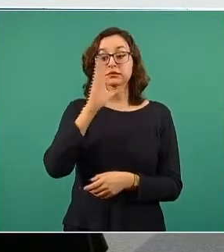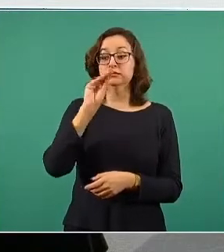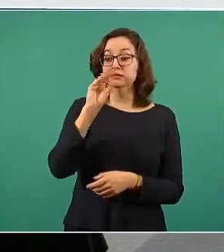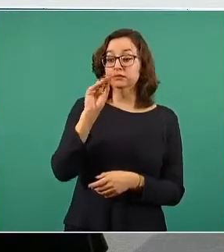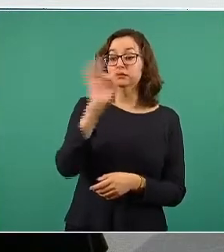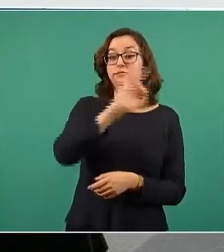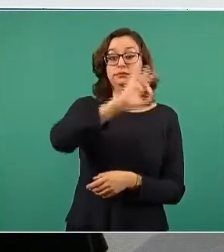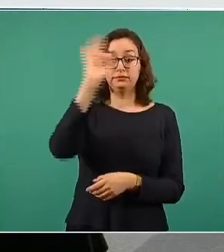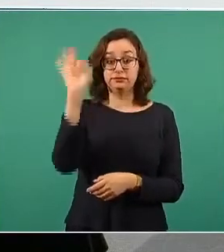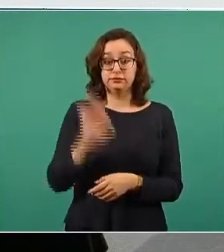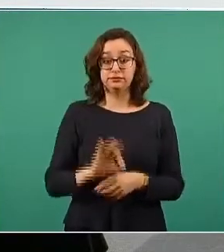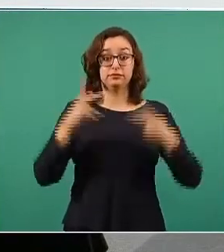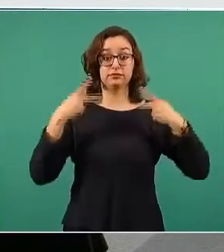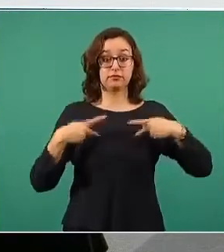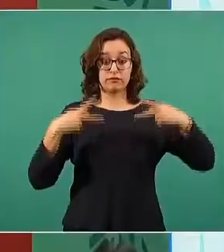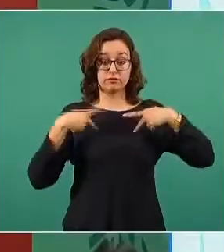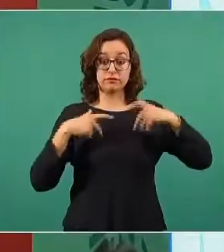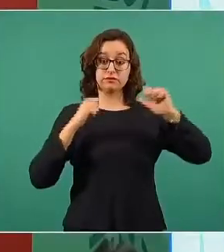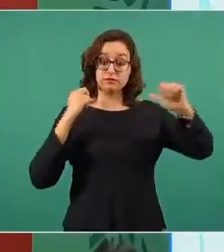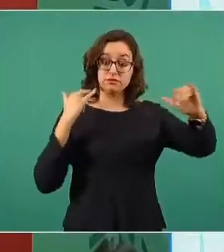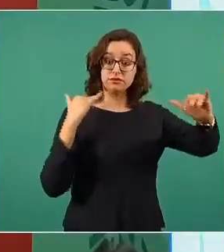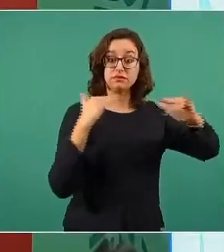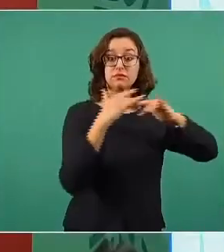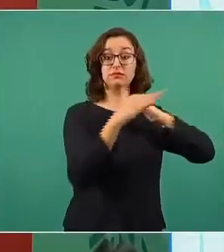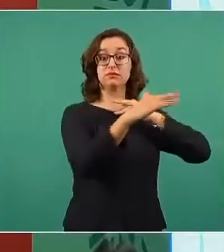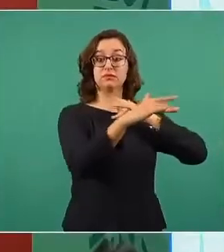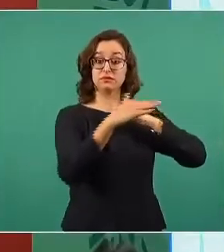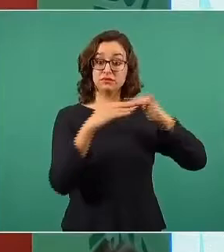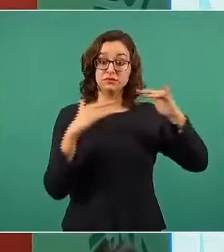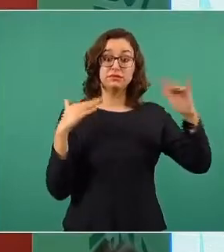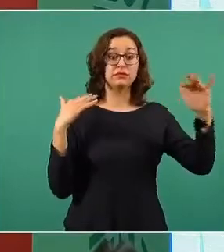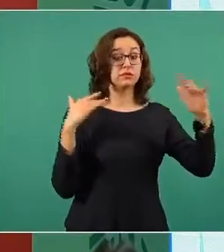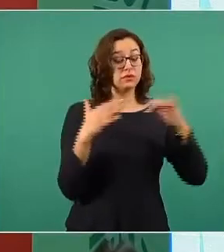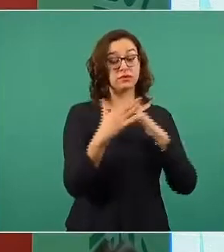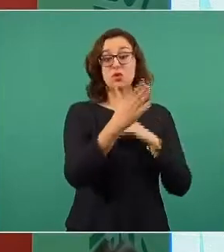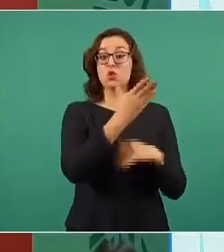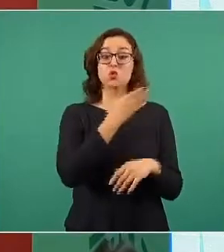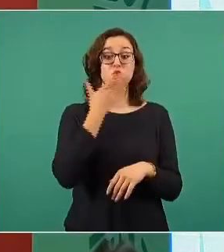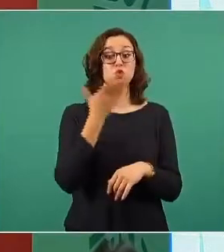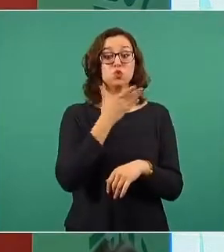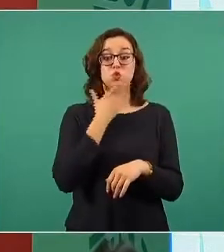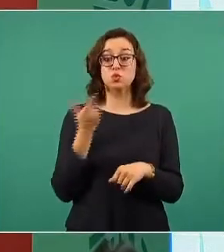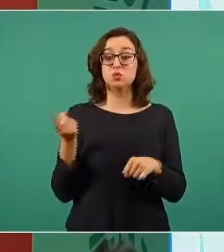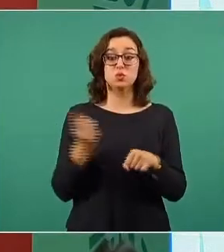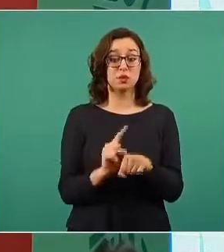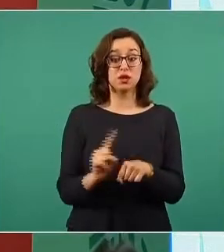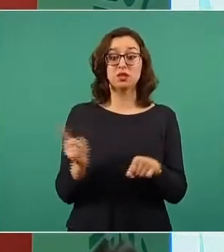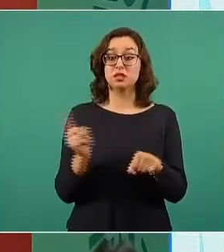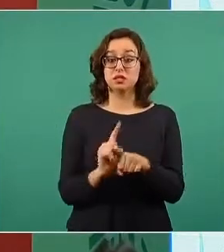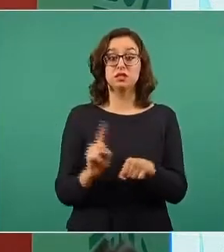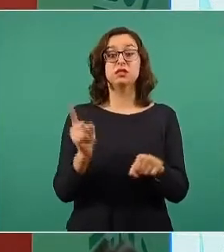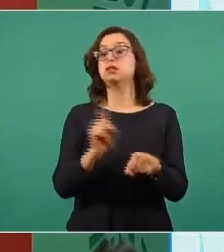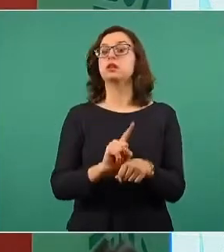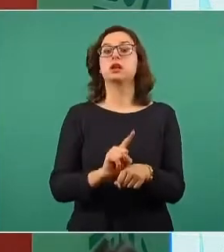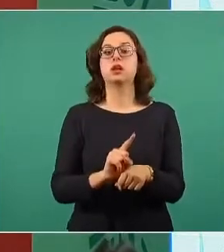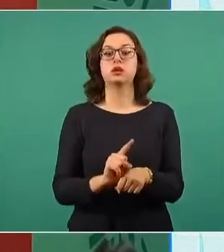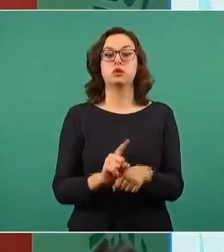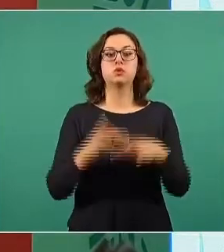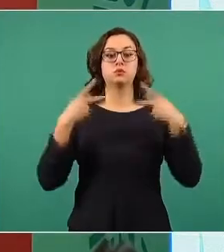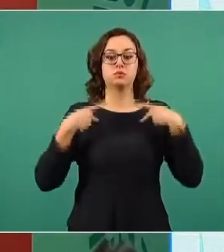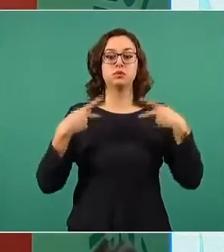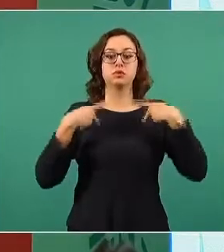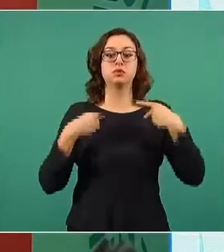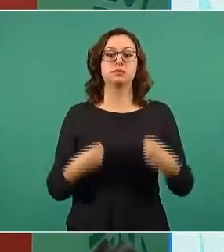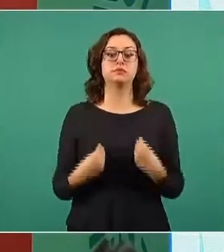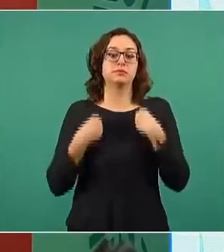cruces fronterizos terrestres de la frontera norte de México ocurren por personas residentes